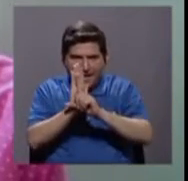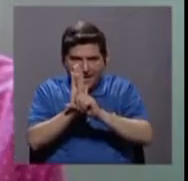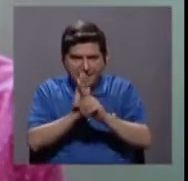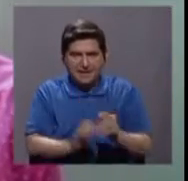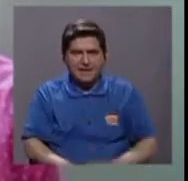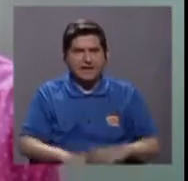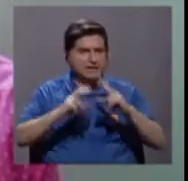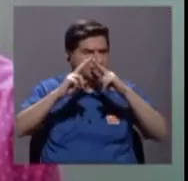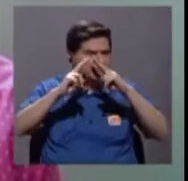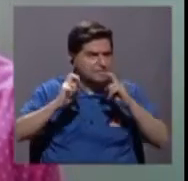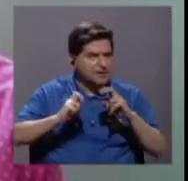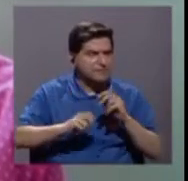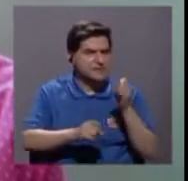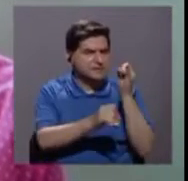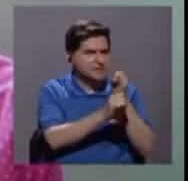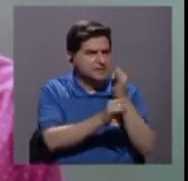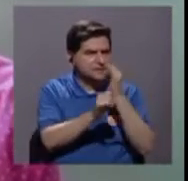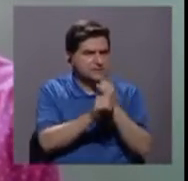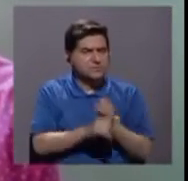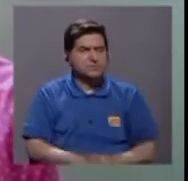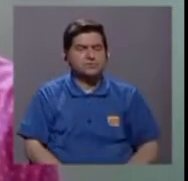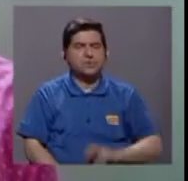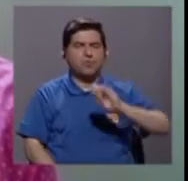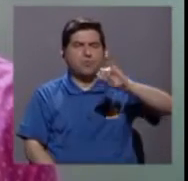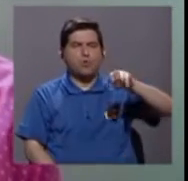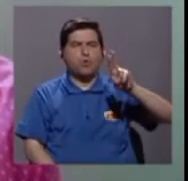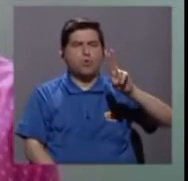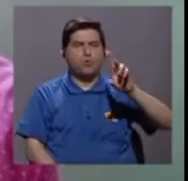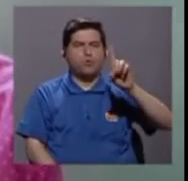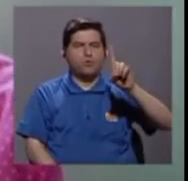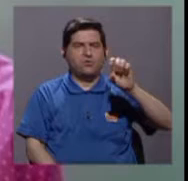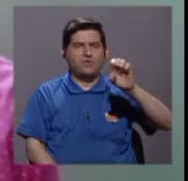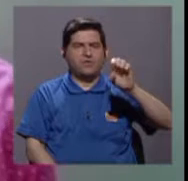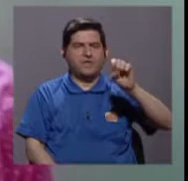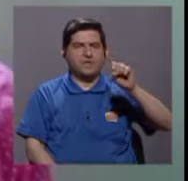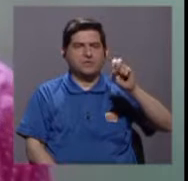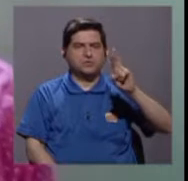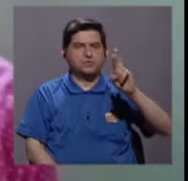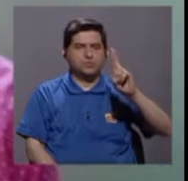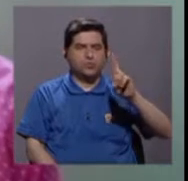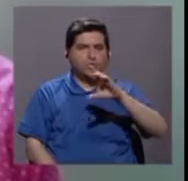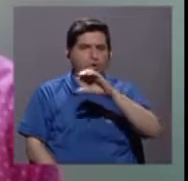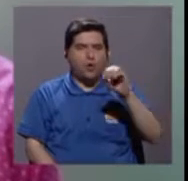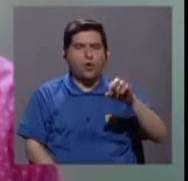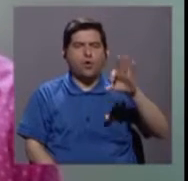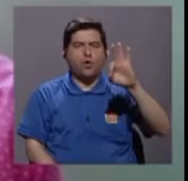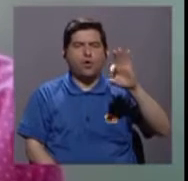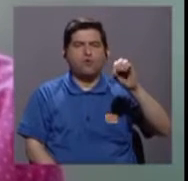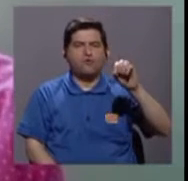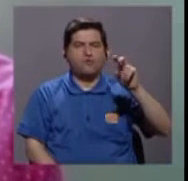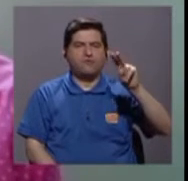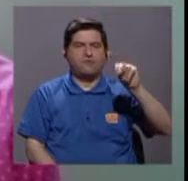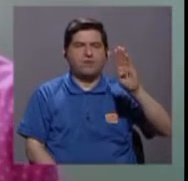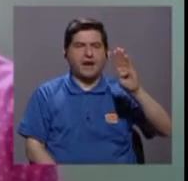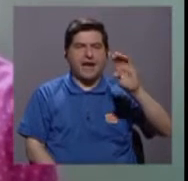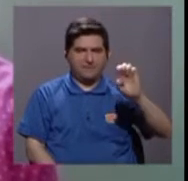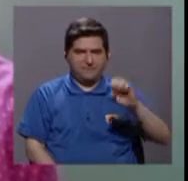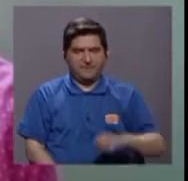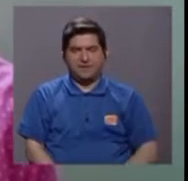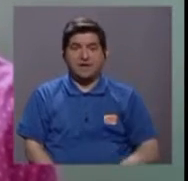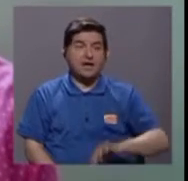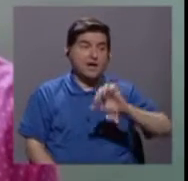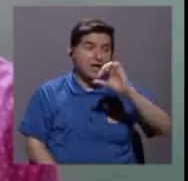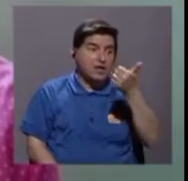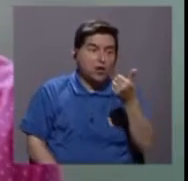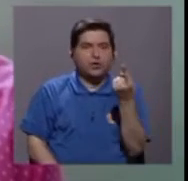que revisara instituciones como Judesur, ¿verdad? O el mismo FONAVE, y hay todavía